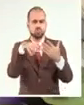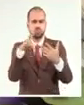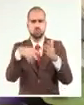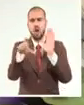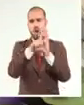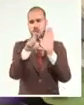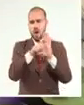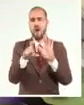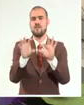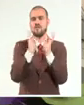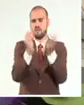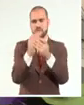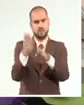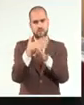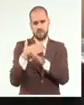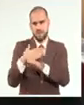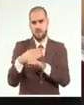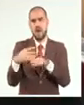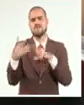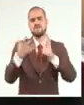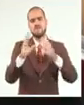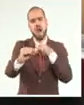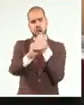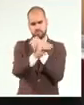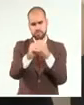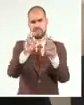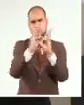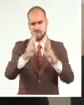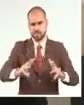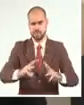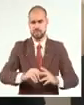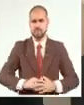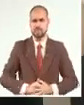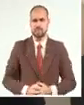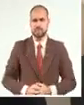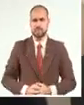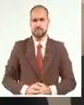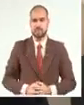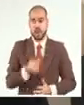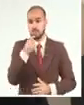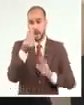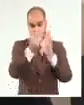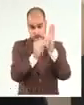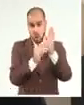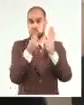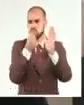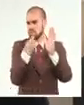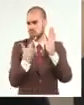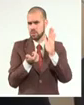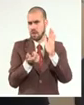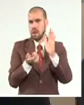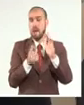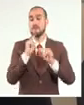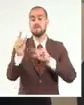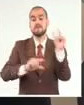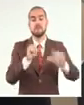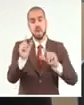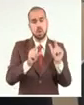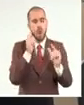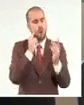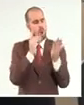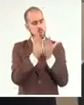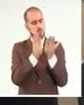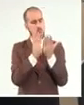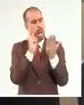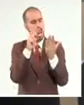familias de manera virtual y como otra alternativa al tabloide. Esta APK permite al ciudadano estudiarse el código